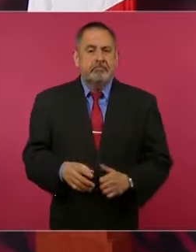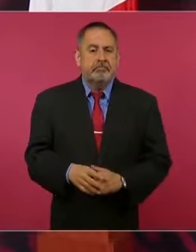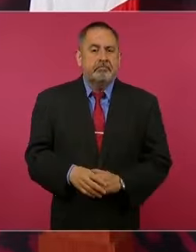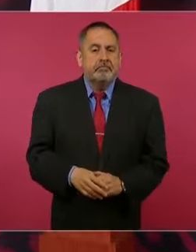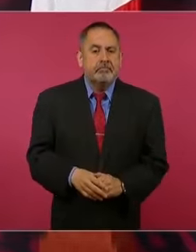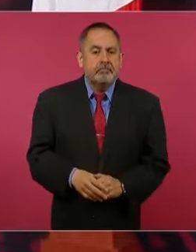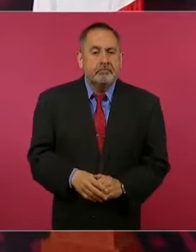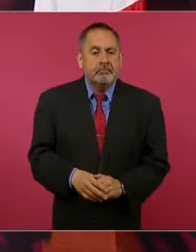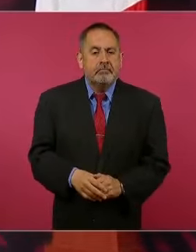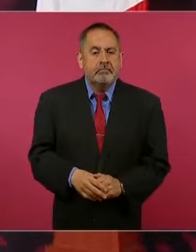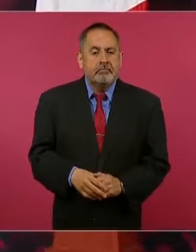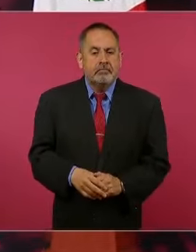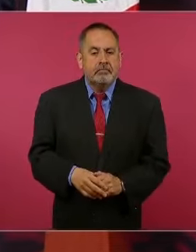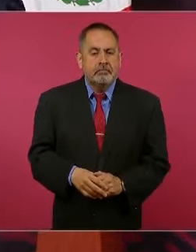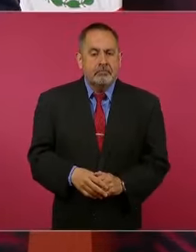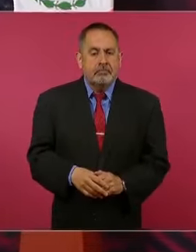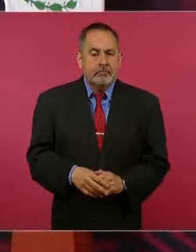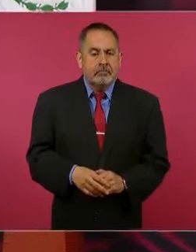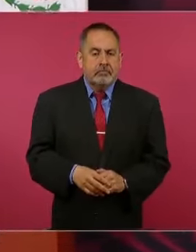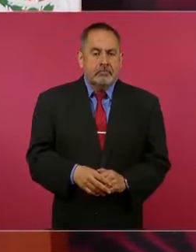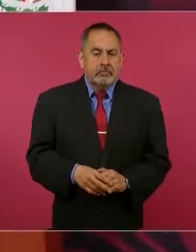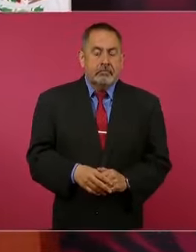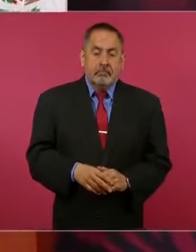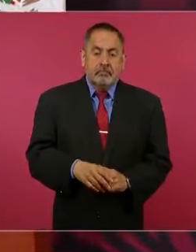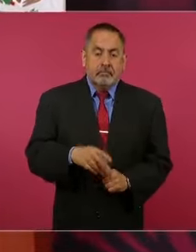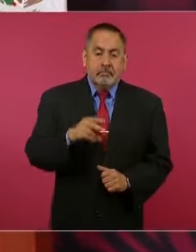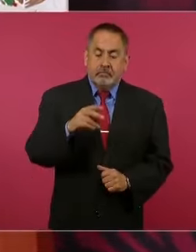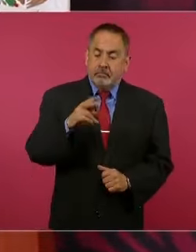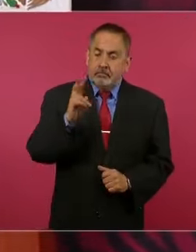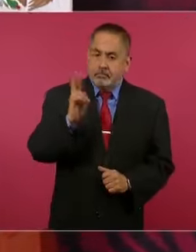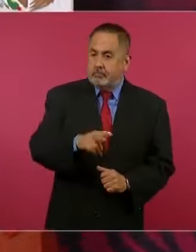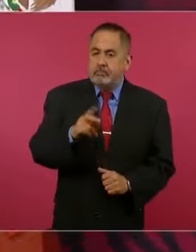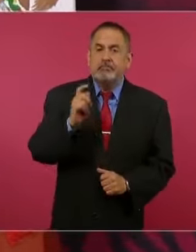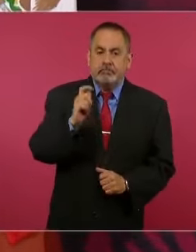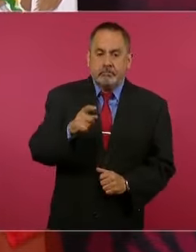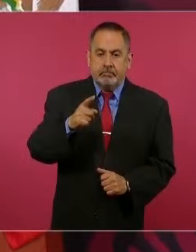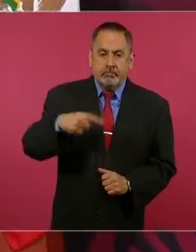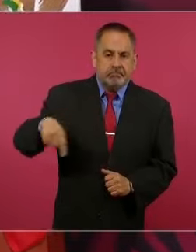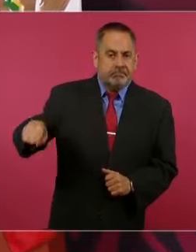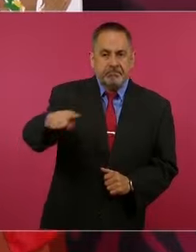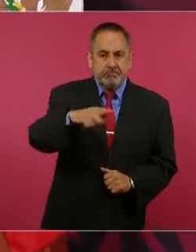pero si es una ventaja que la gente